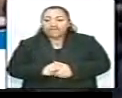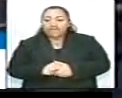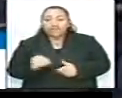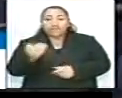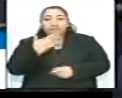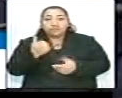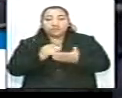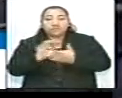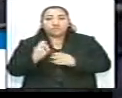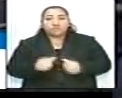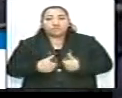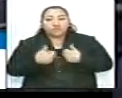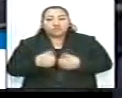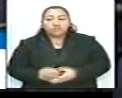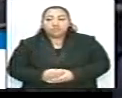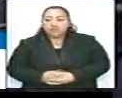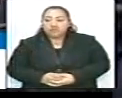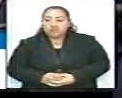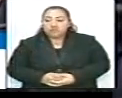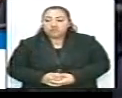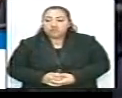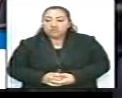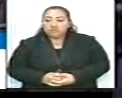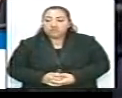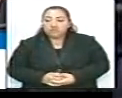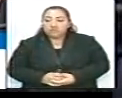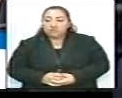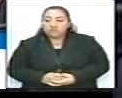mejorar su calidad de vida. Lamentablemente